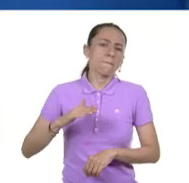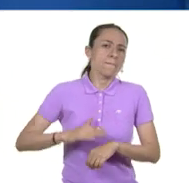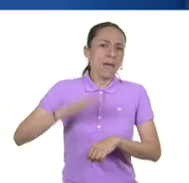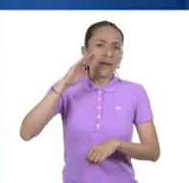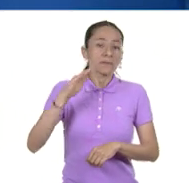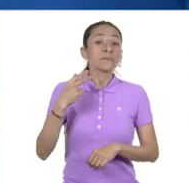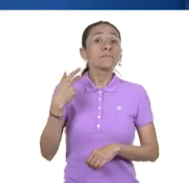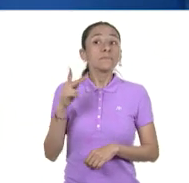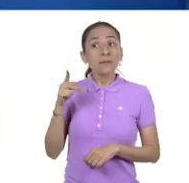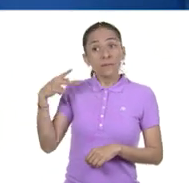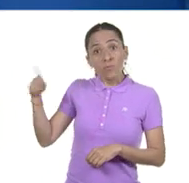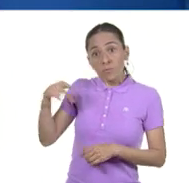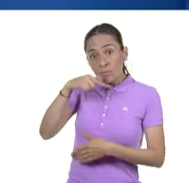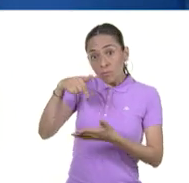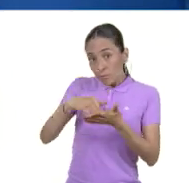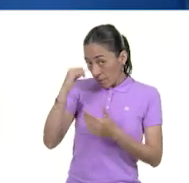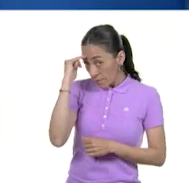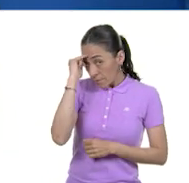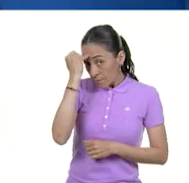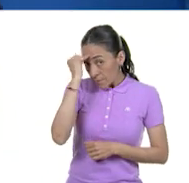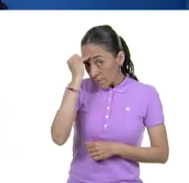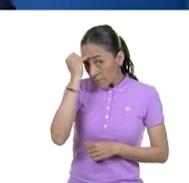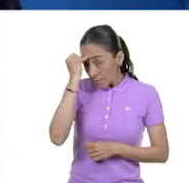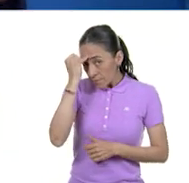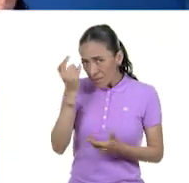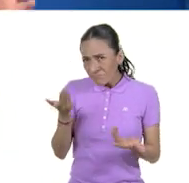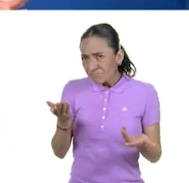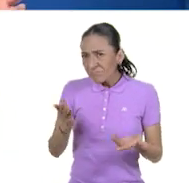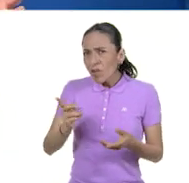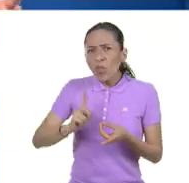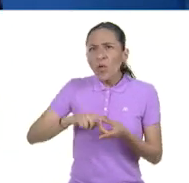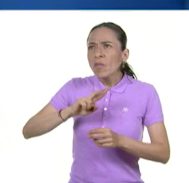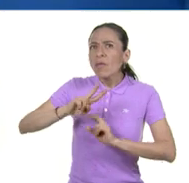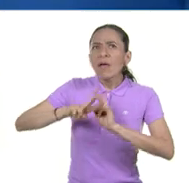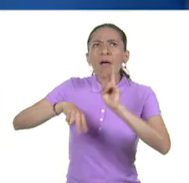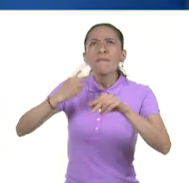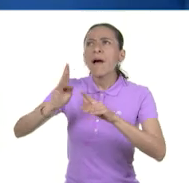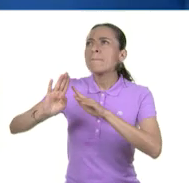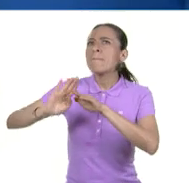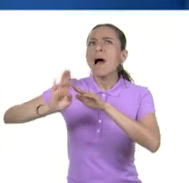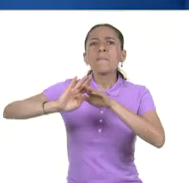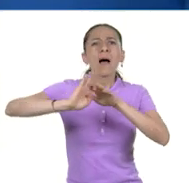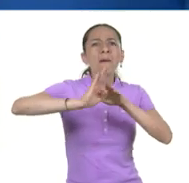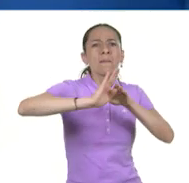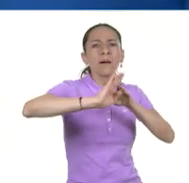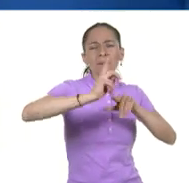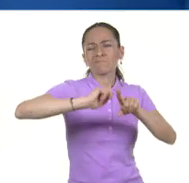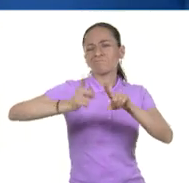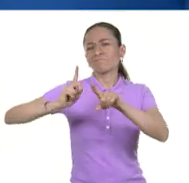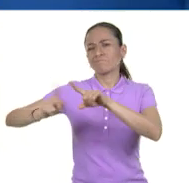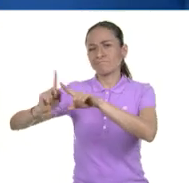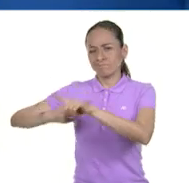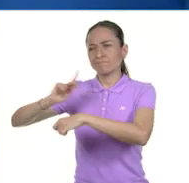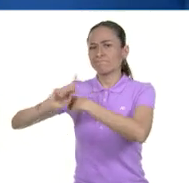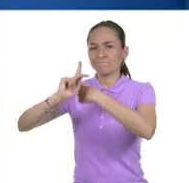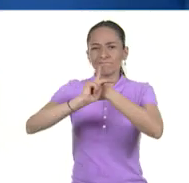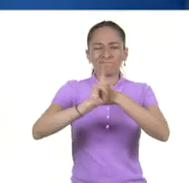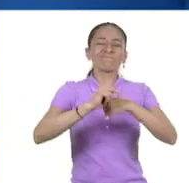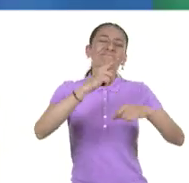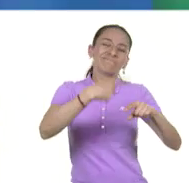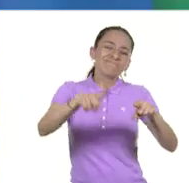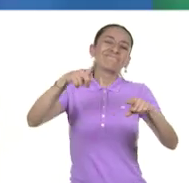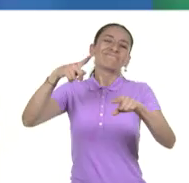los emigrantes de India se dispersan en diferentes países, por lo que se trata de varios flujos